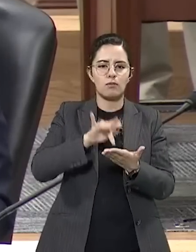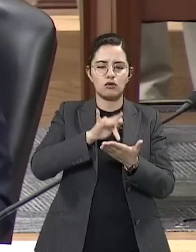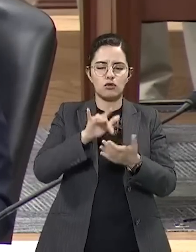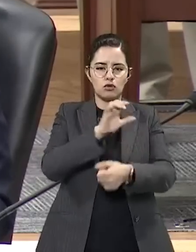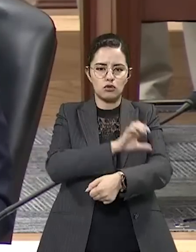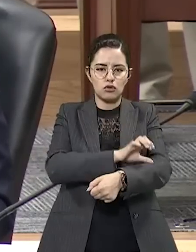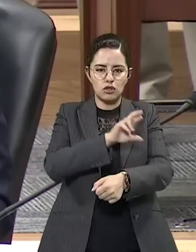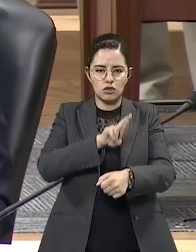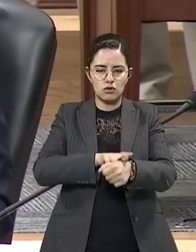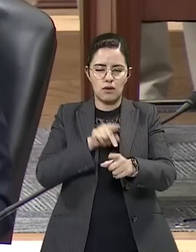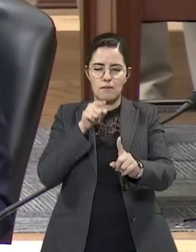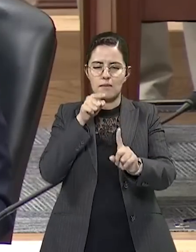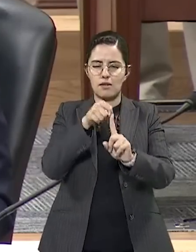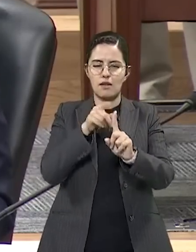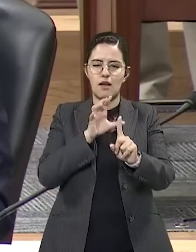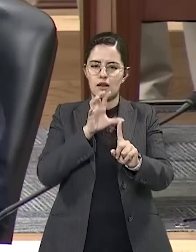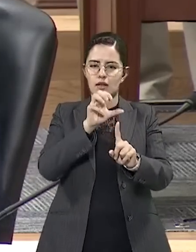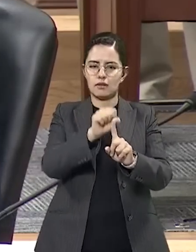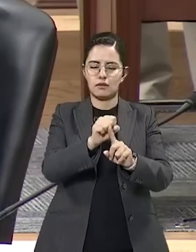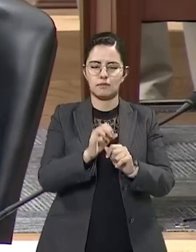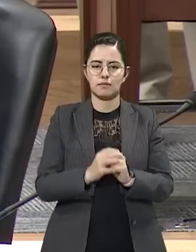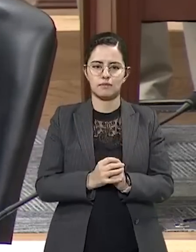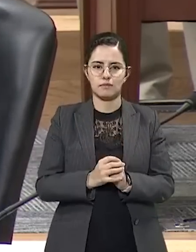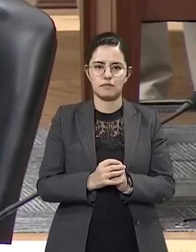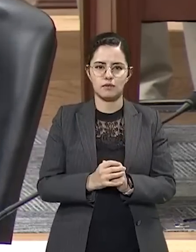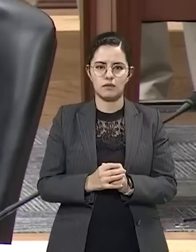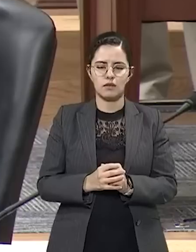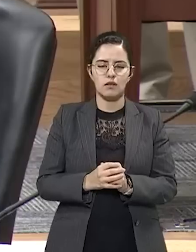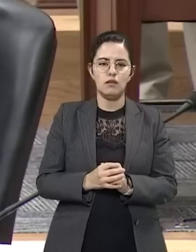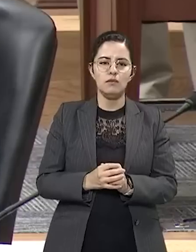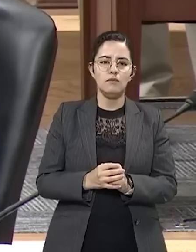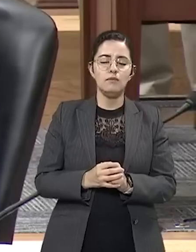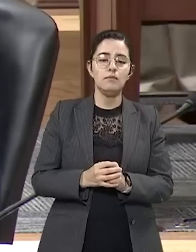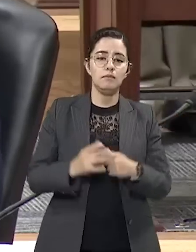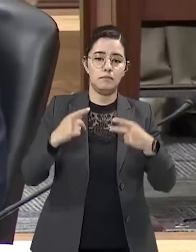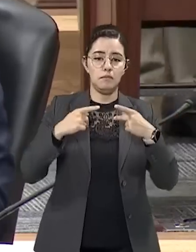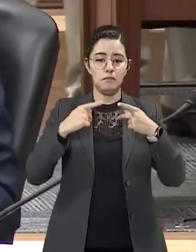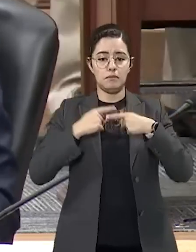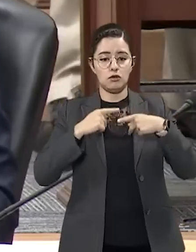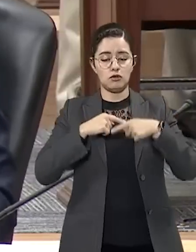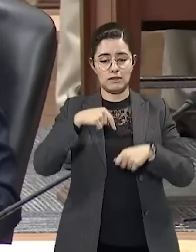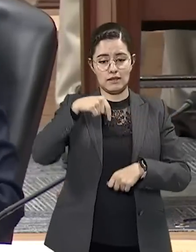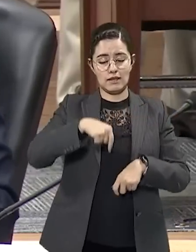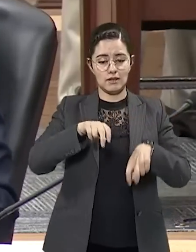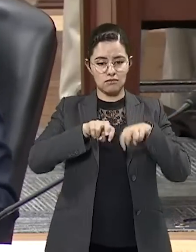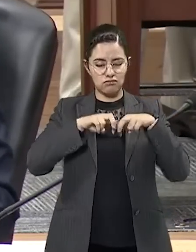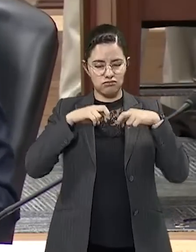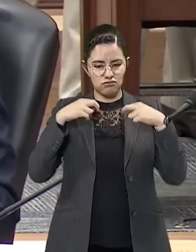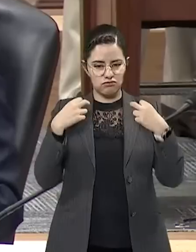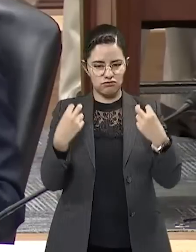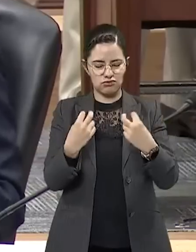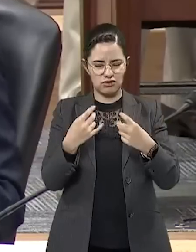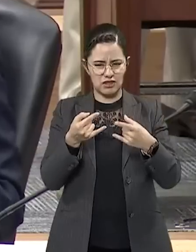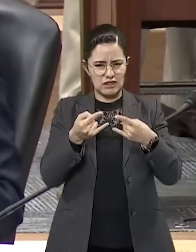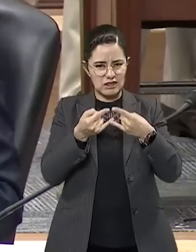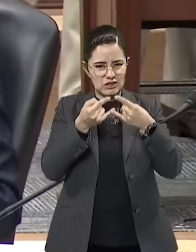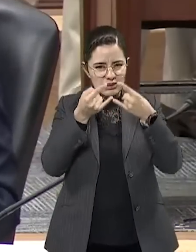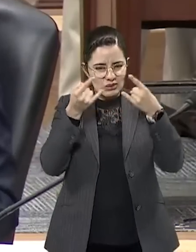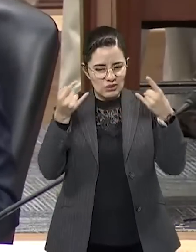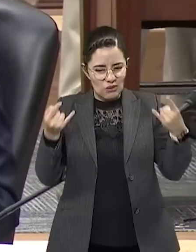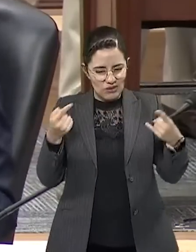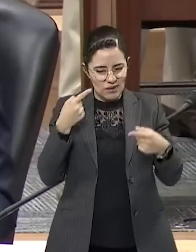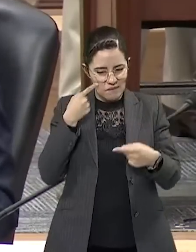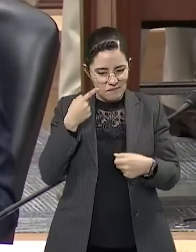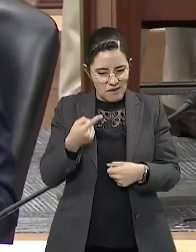las metas institucionales a quienes permanecerán en esta mesa cargada de historia con la responsabilidad